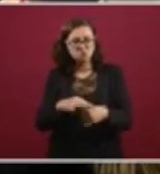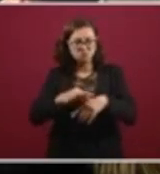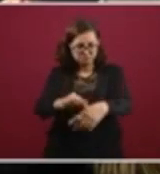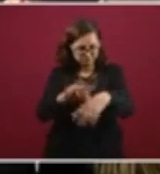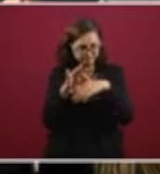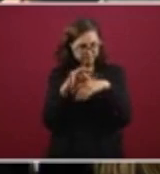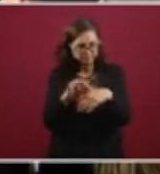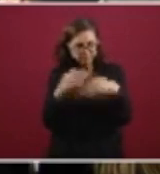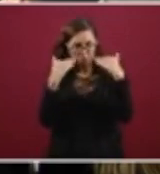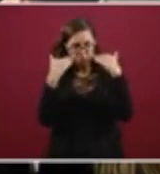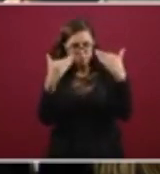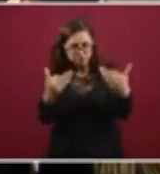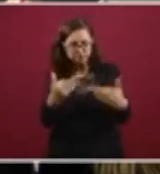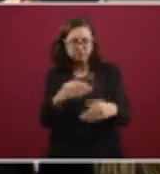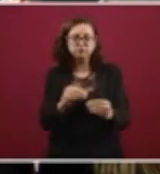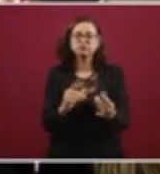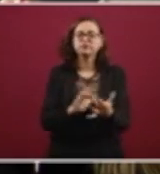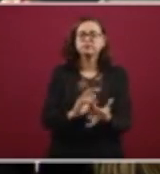gracias.